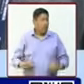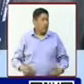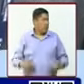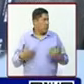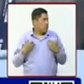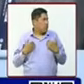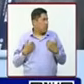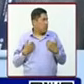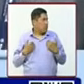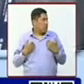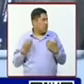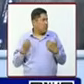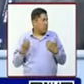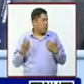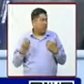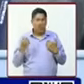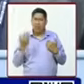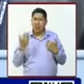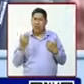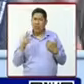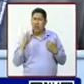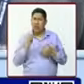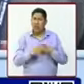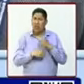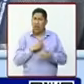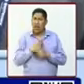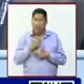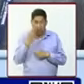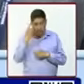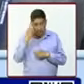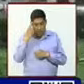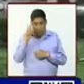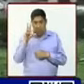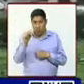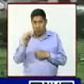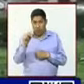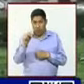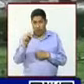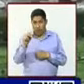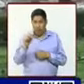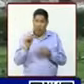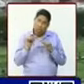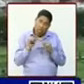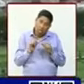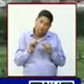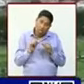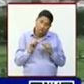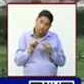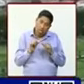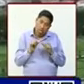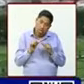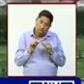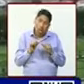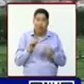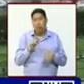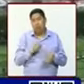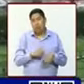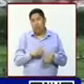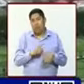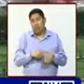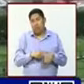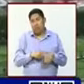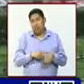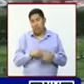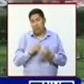tener 12, 15, 30 años, pero el cerebro no. Se ha quedado paralizado en un periodo